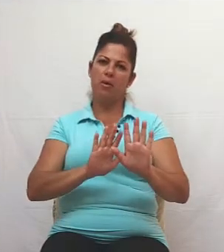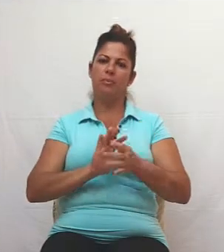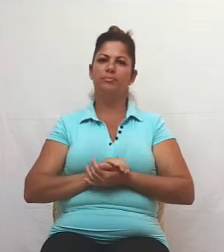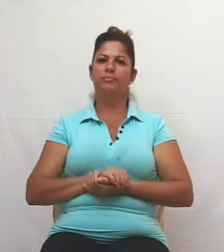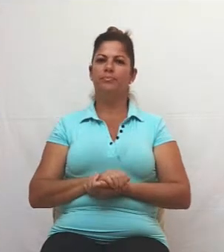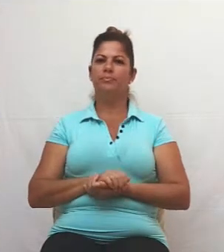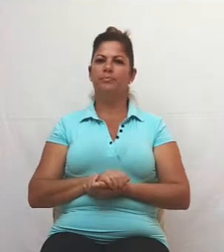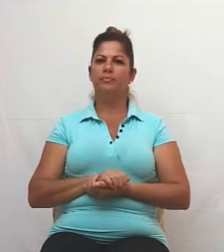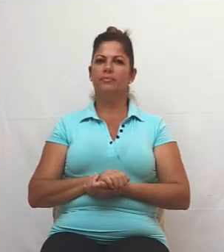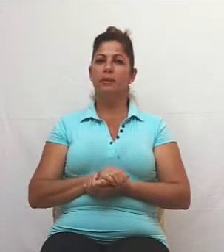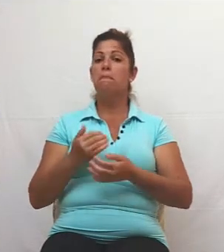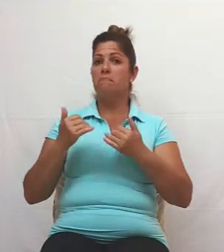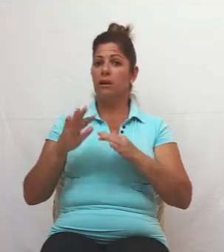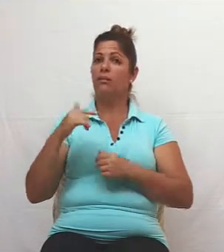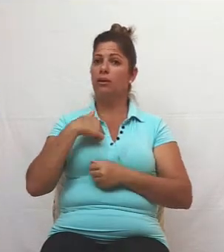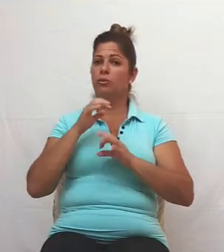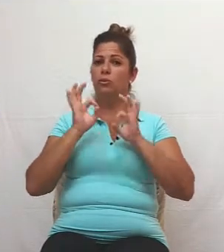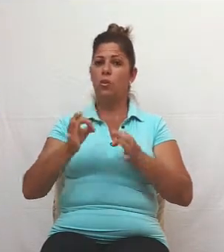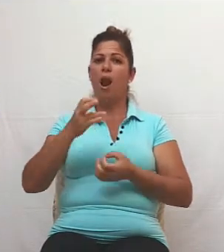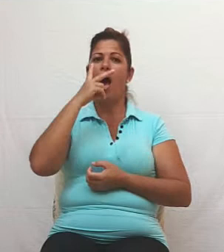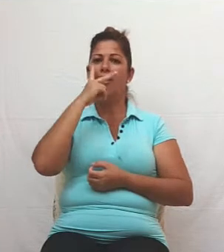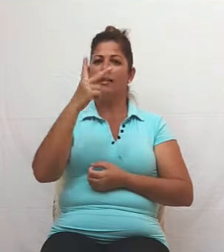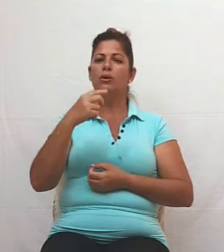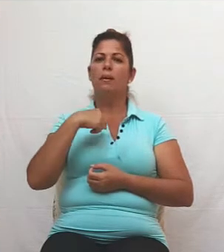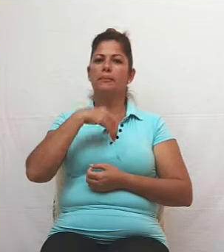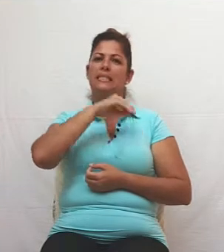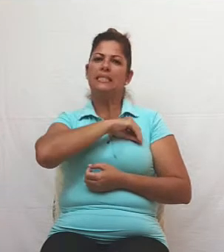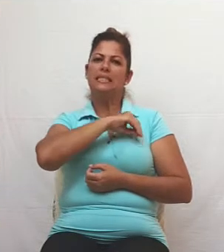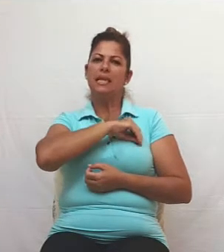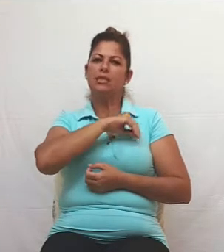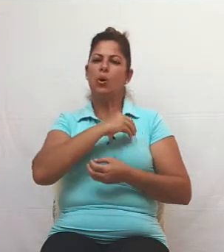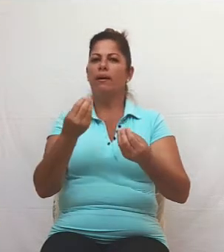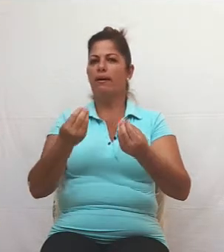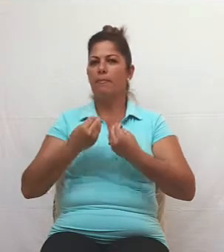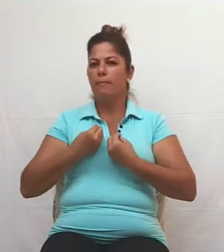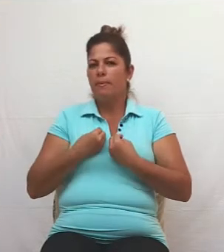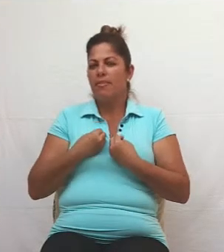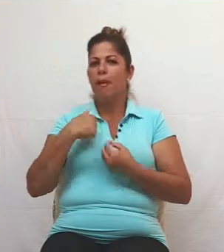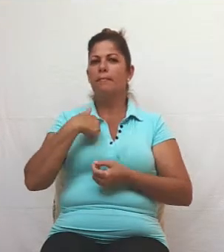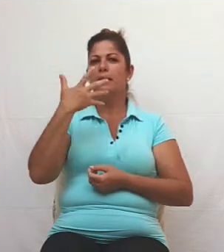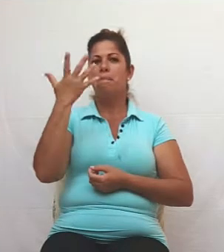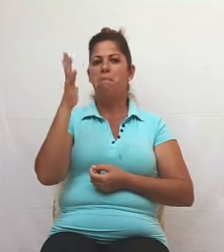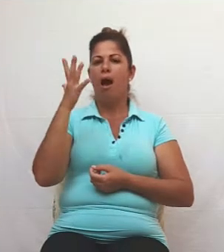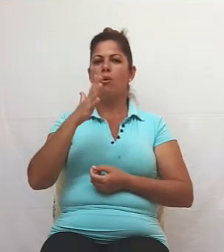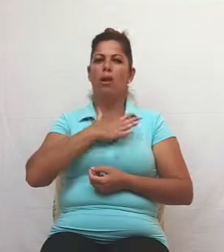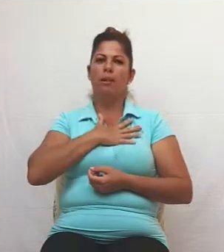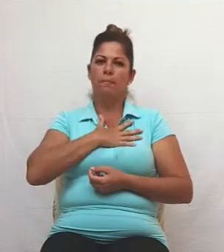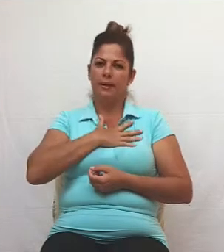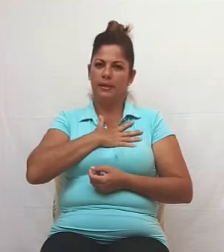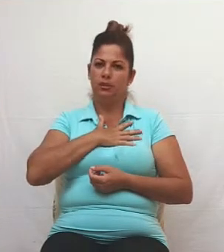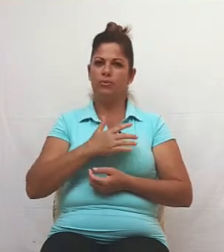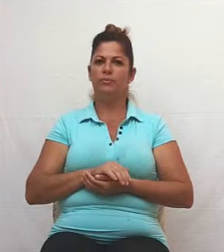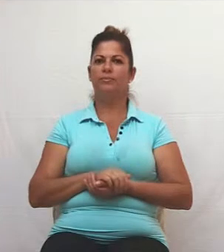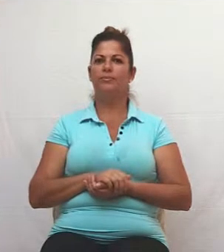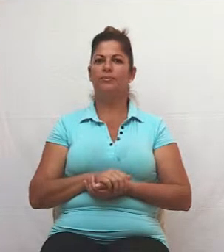curiosidad y lo dejó pasar mientras sigo atento a la sensación que me